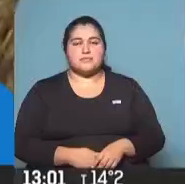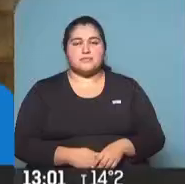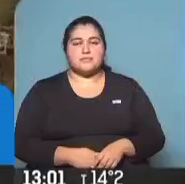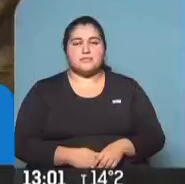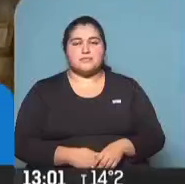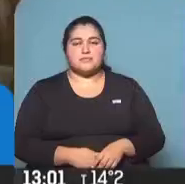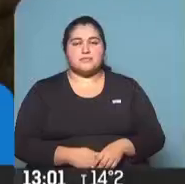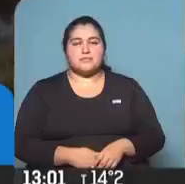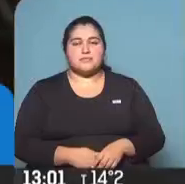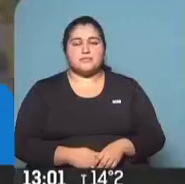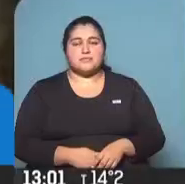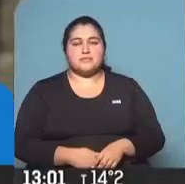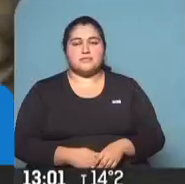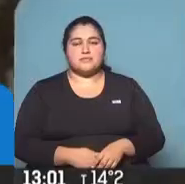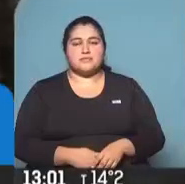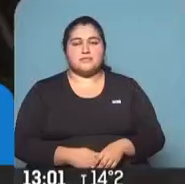i